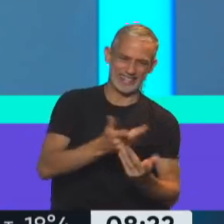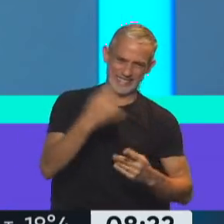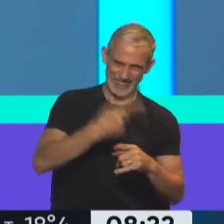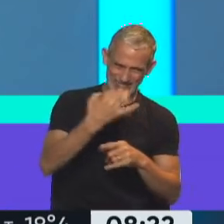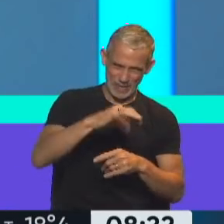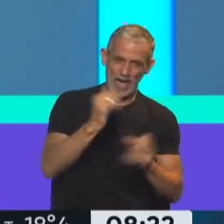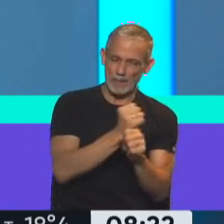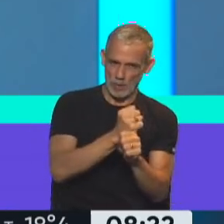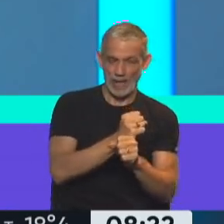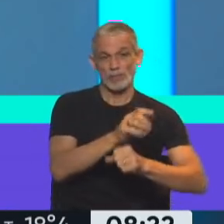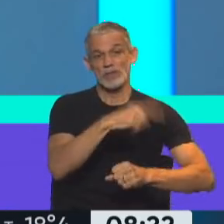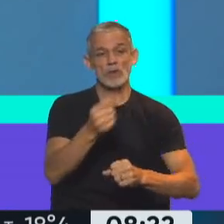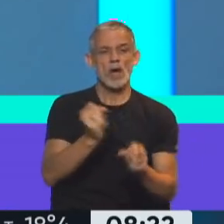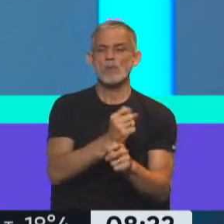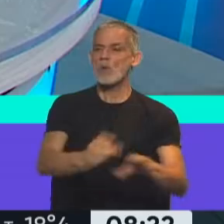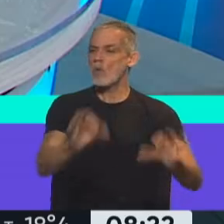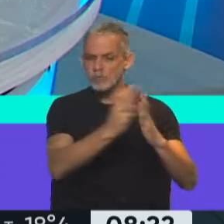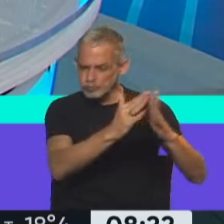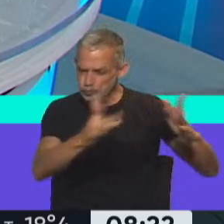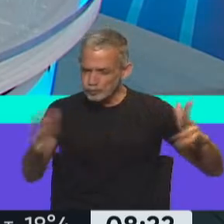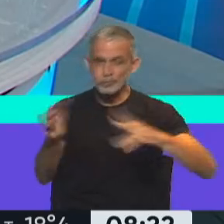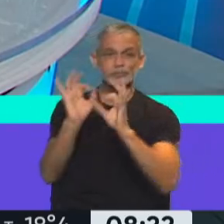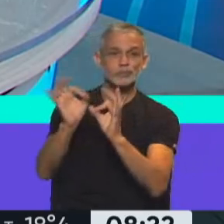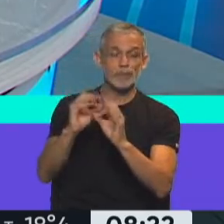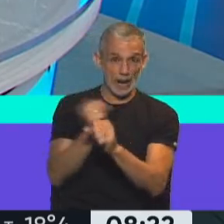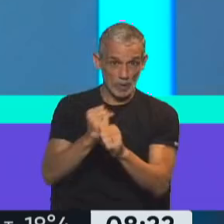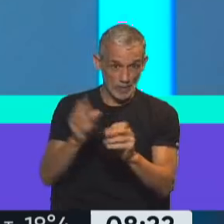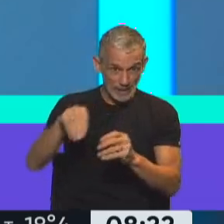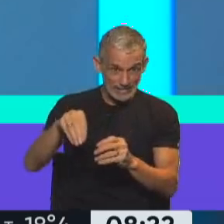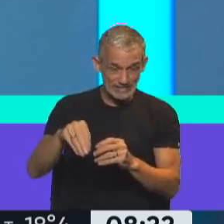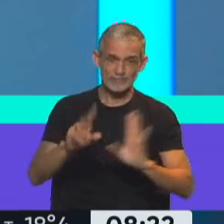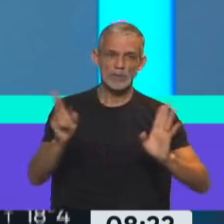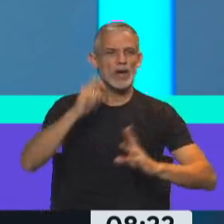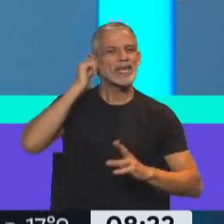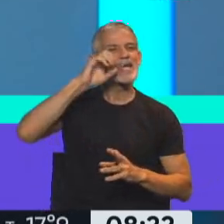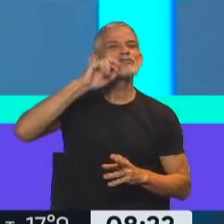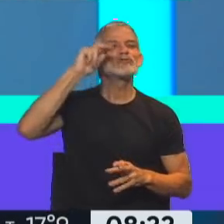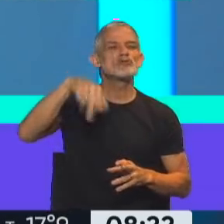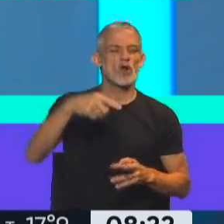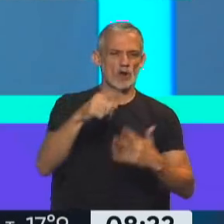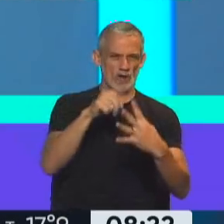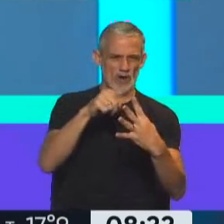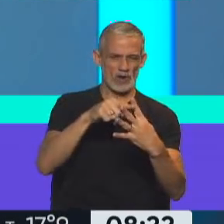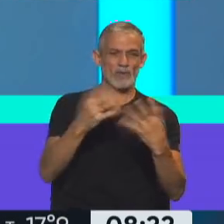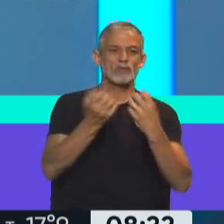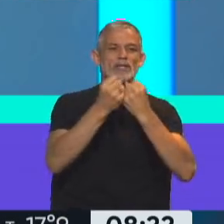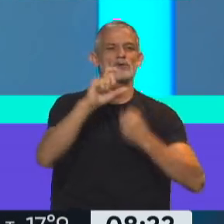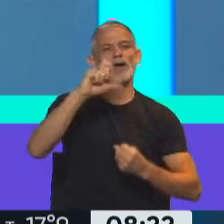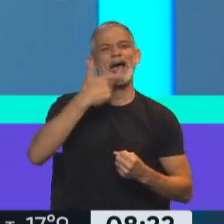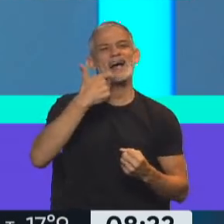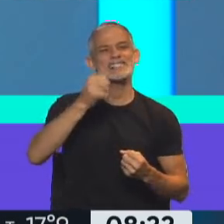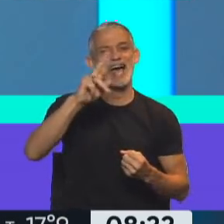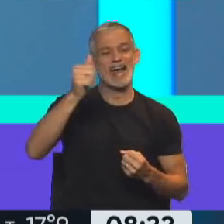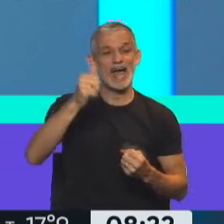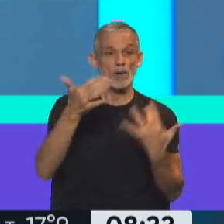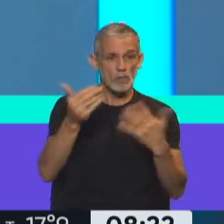Pero sí, Pero una vez que está terminada la fase 3, ¿no tiene que volver a aprobarla? La vacuna Gerson está asociada a Fundación Casará, que puede predecir